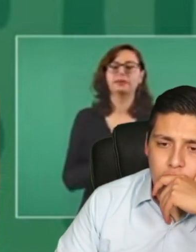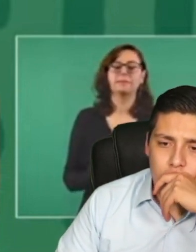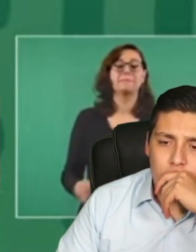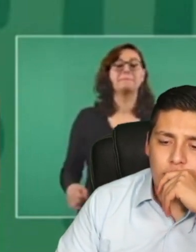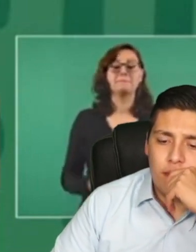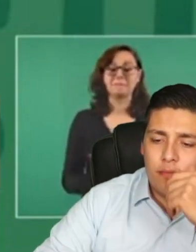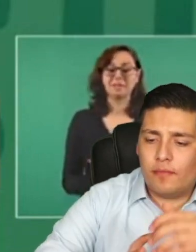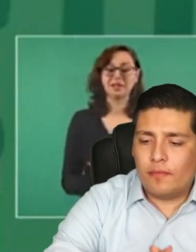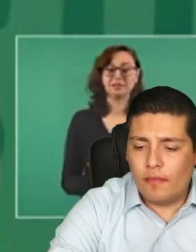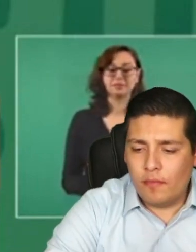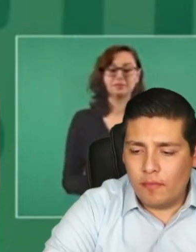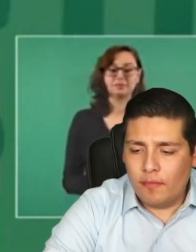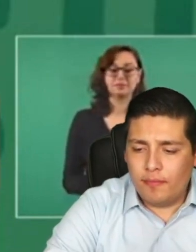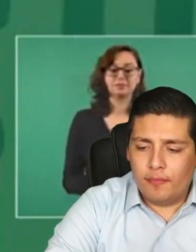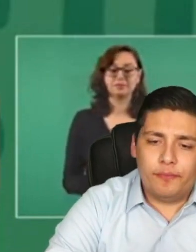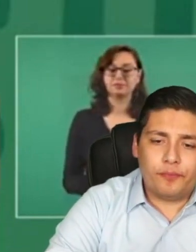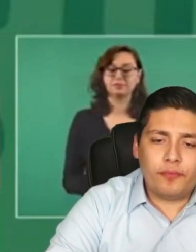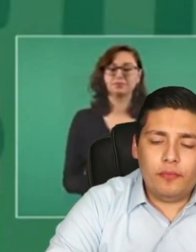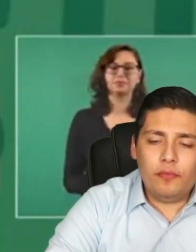tribunales